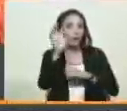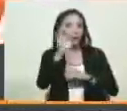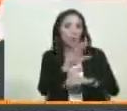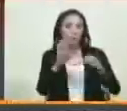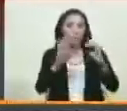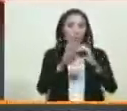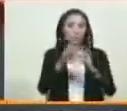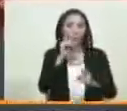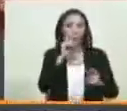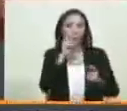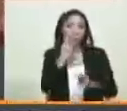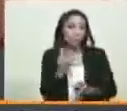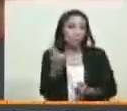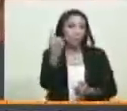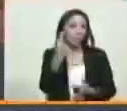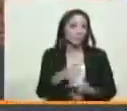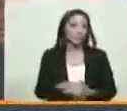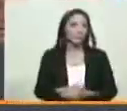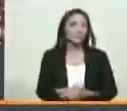Primera.